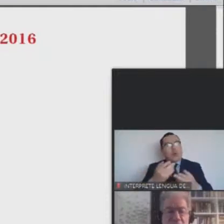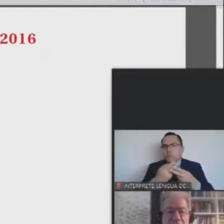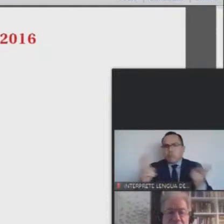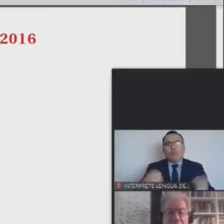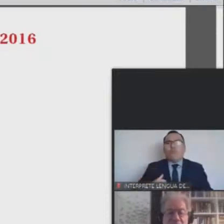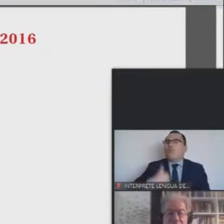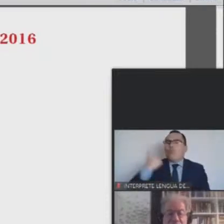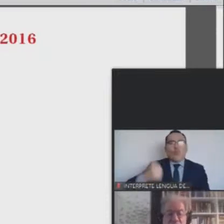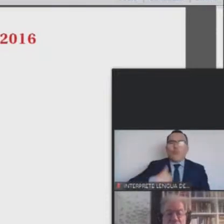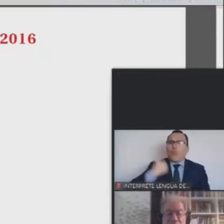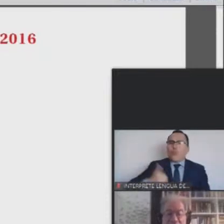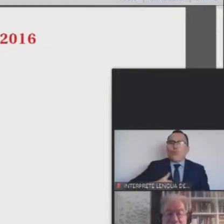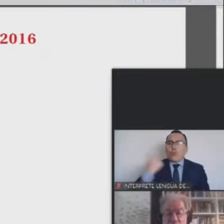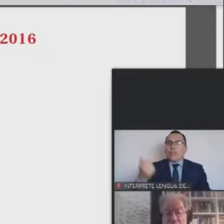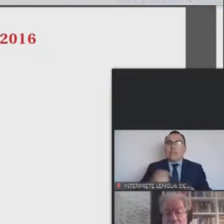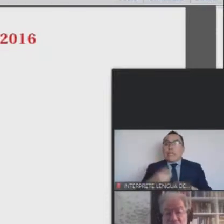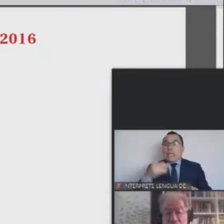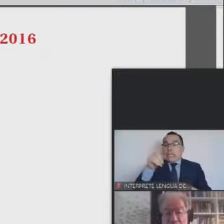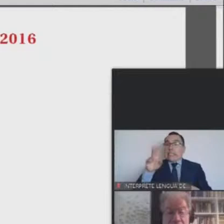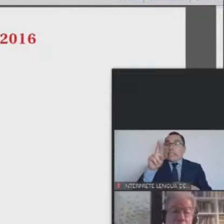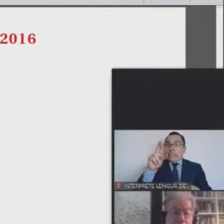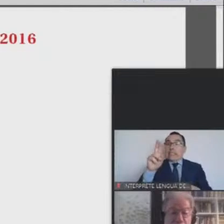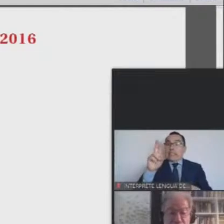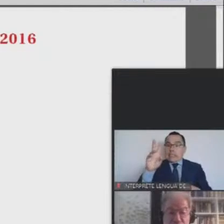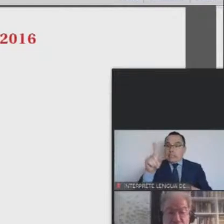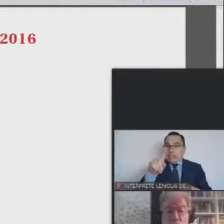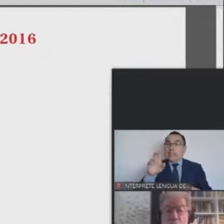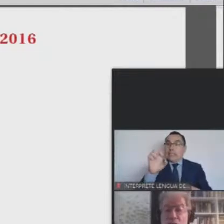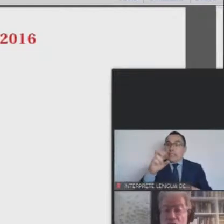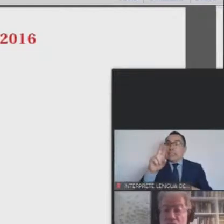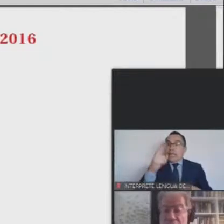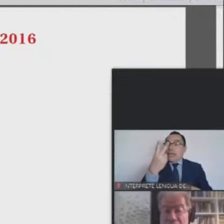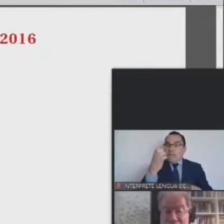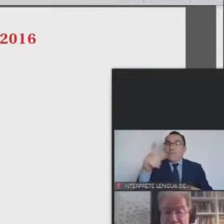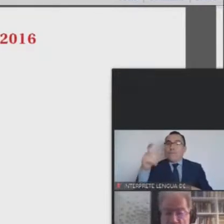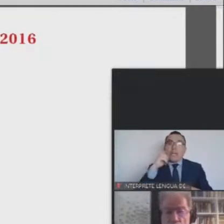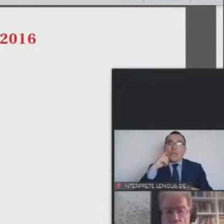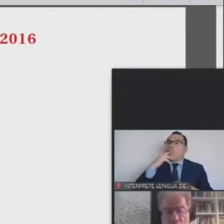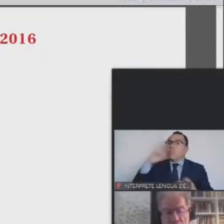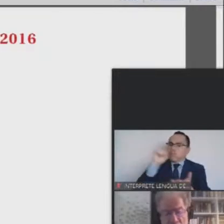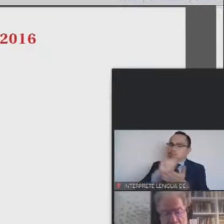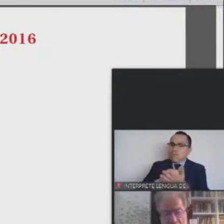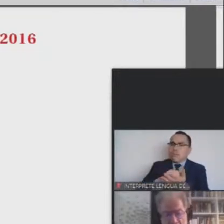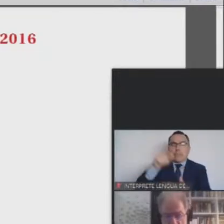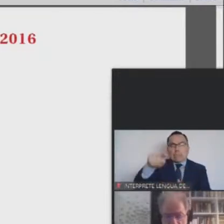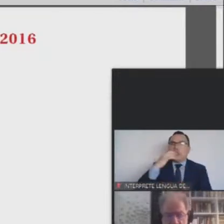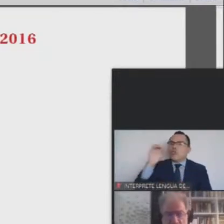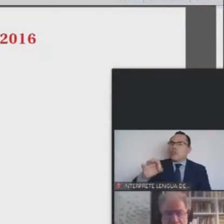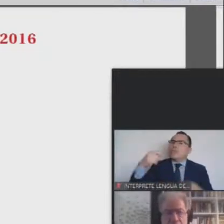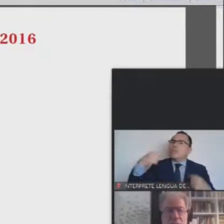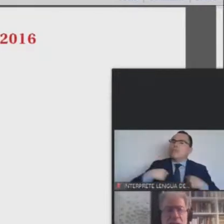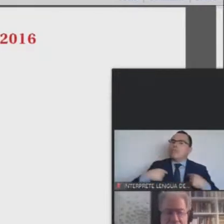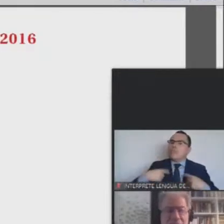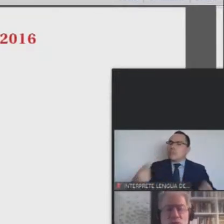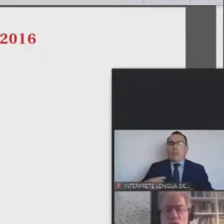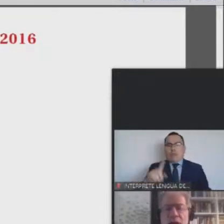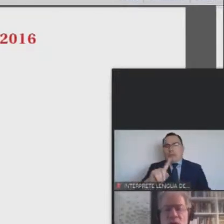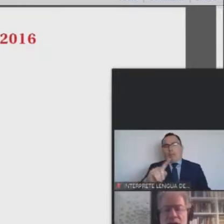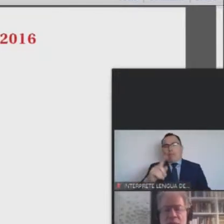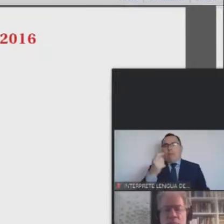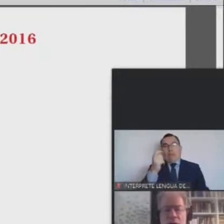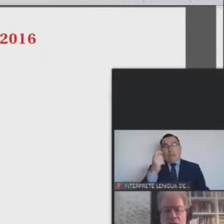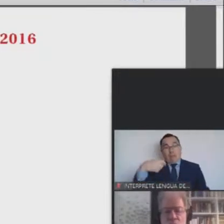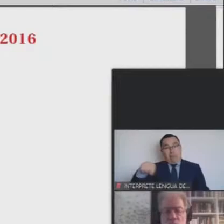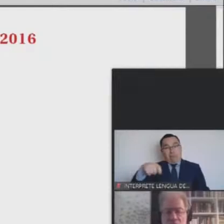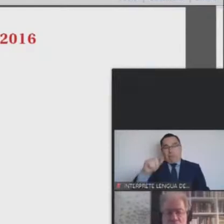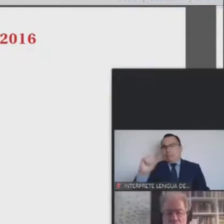y dientes a que el CERVEL organizara sus elecciones, a mi juicio con argumentos que no son válidos, a pesar de la autonomía